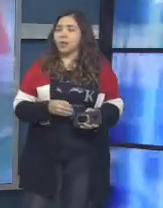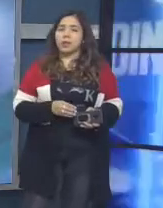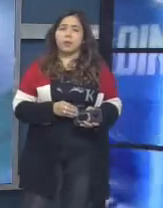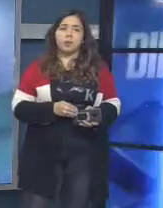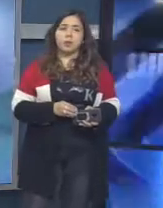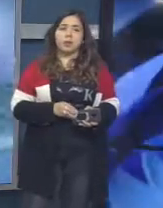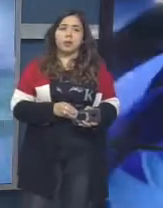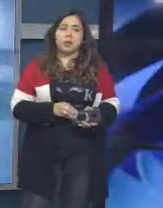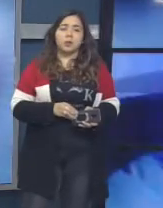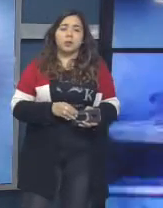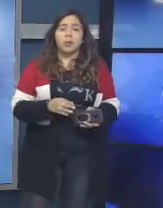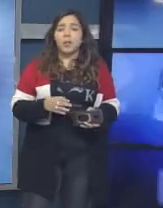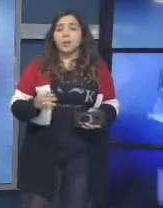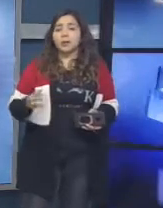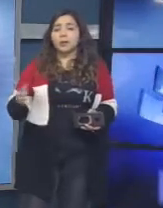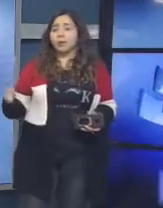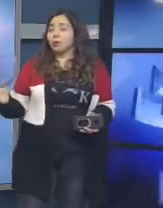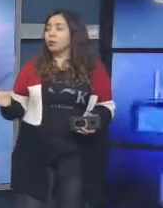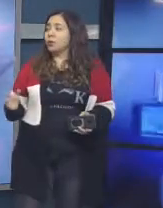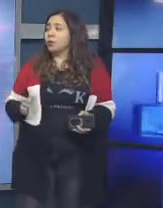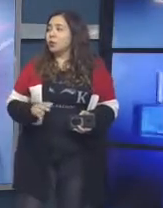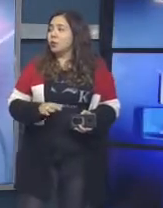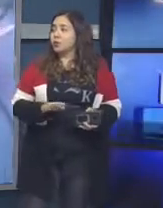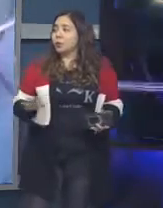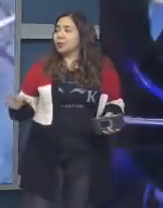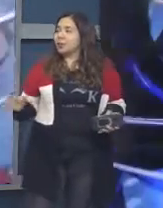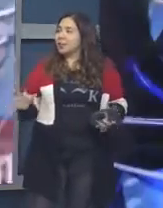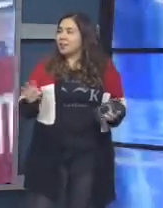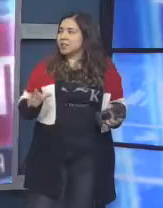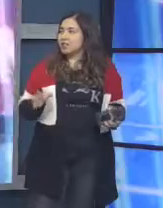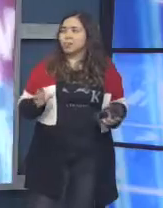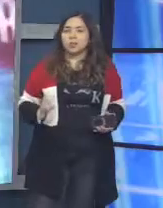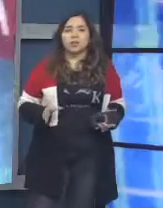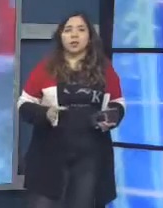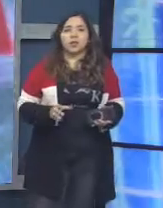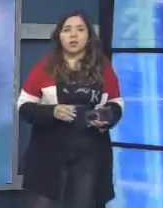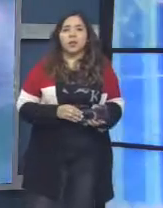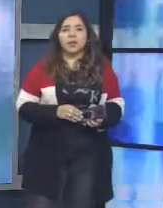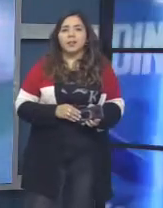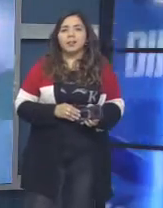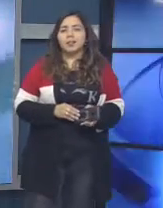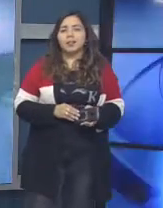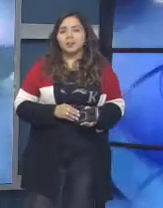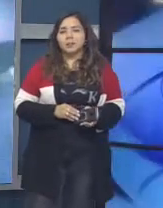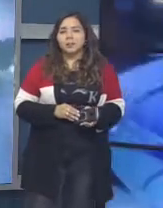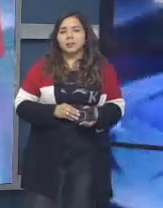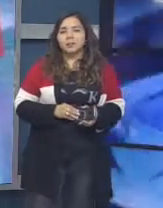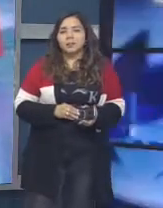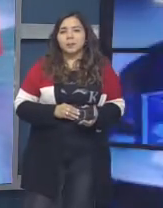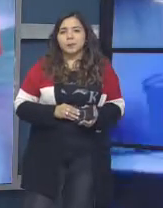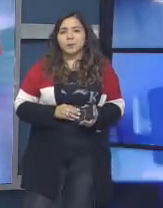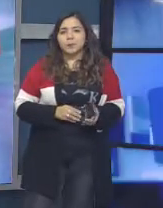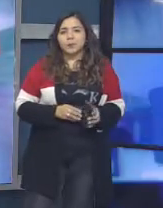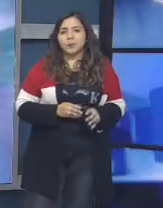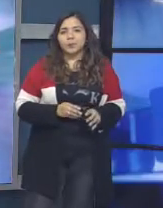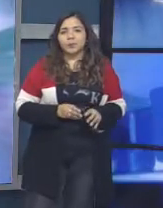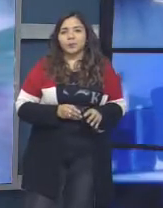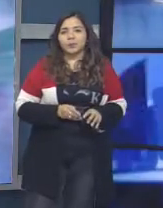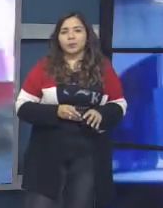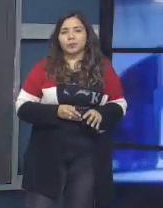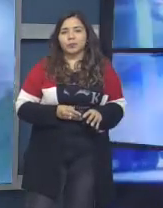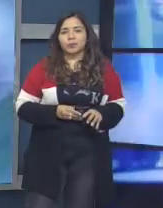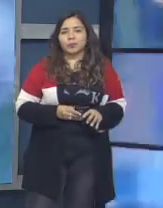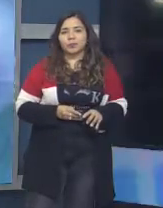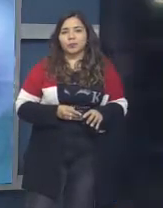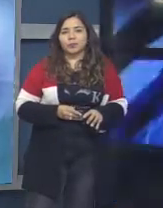sí, que la temporada 2021 no se posterga, es algo que Argentina va a tener. Sí, pero vos sabés